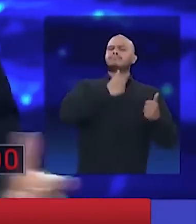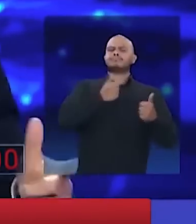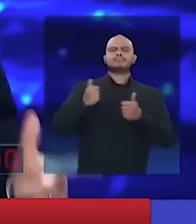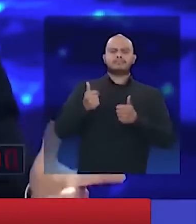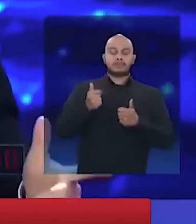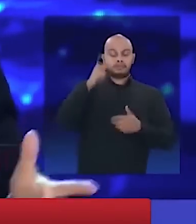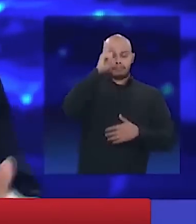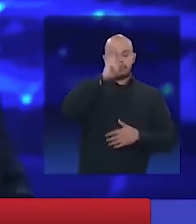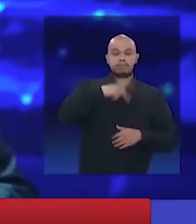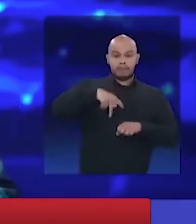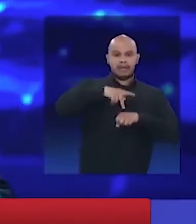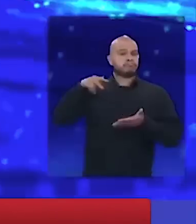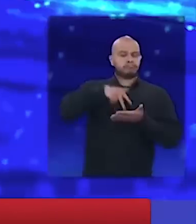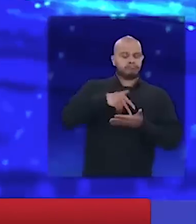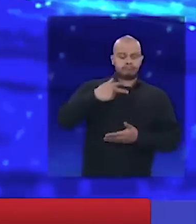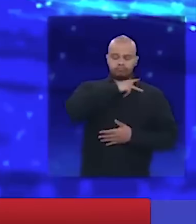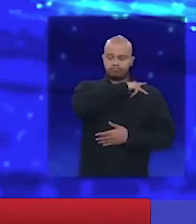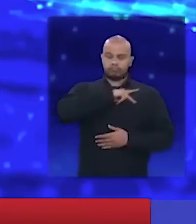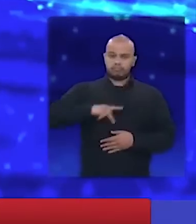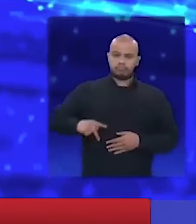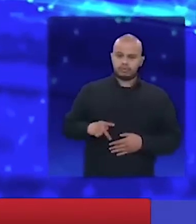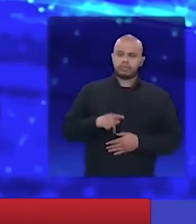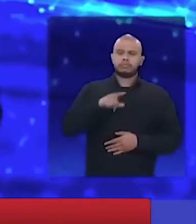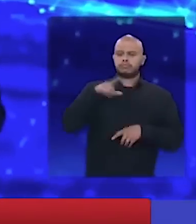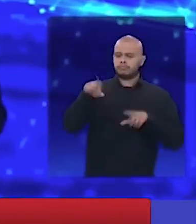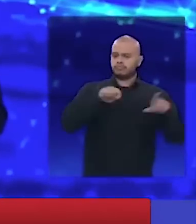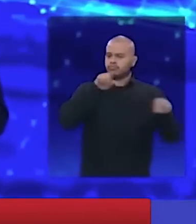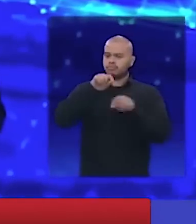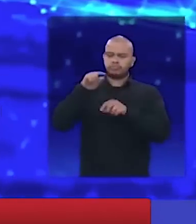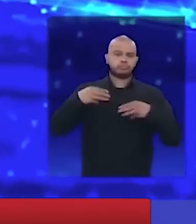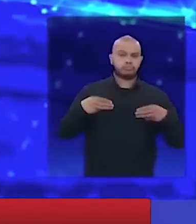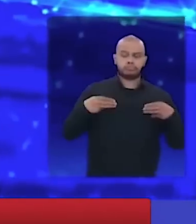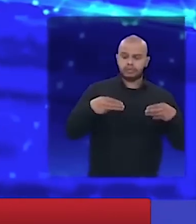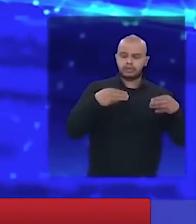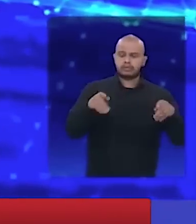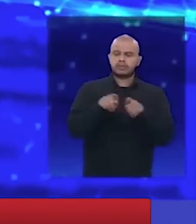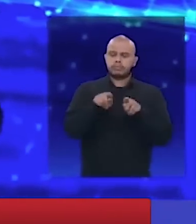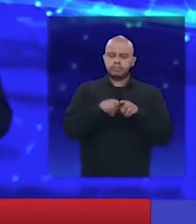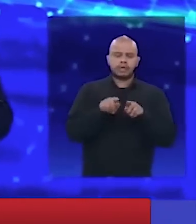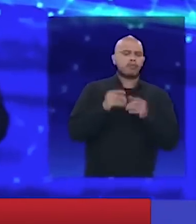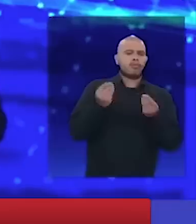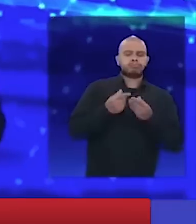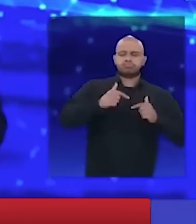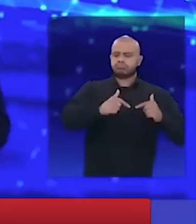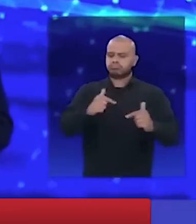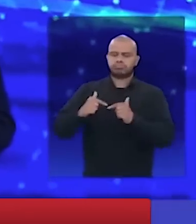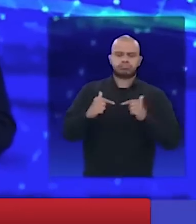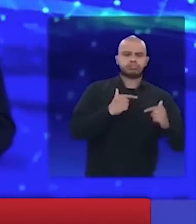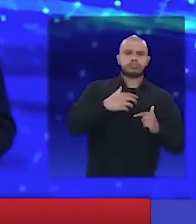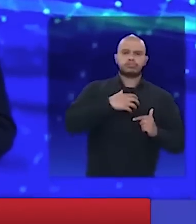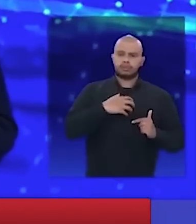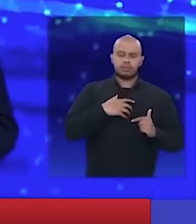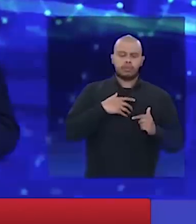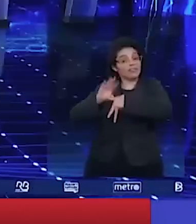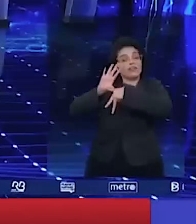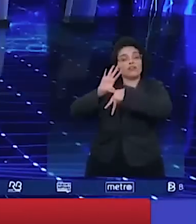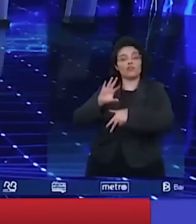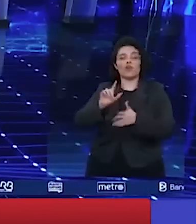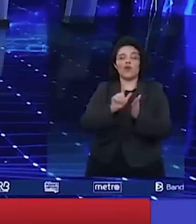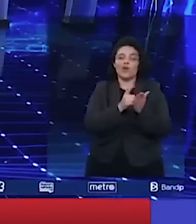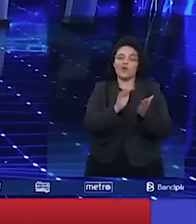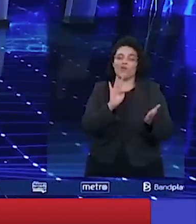de discutir un apoyo en el segundo turno con el candidato que más le convenga a cambio de algún ministerio o alguna cajita que pueda